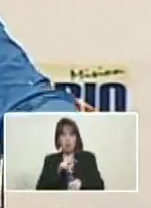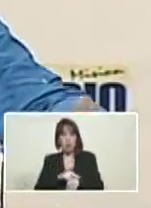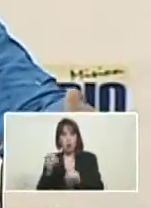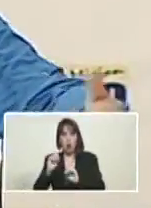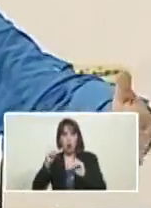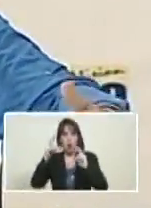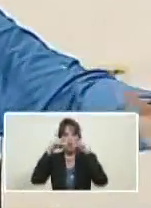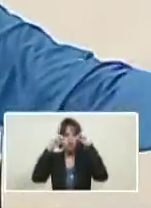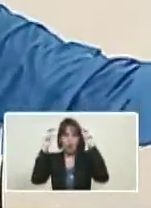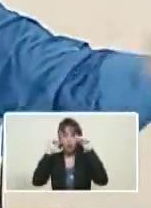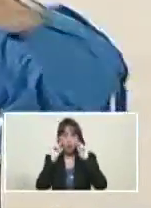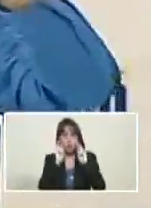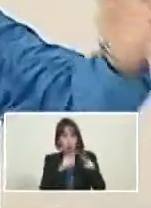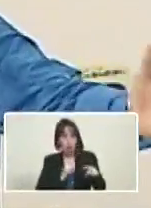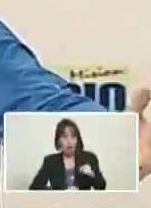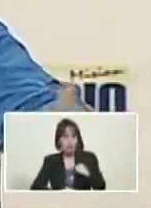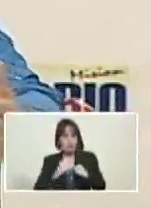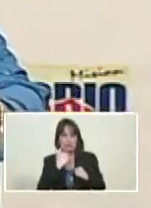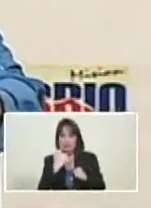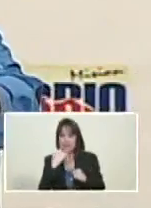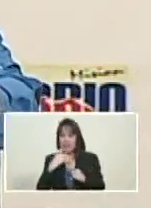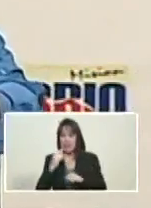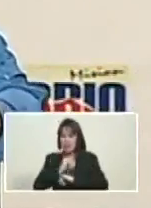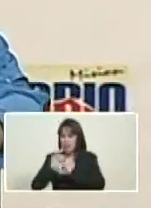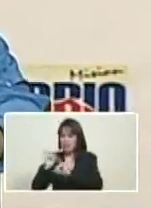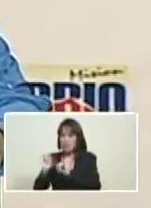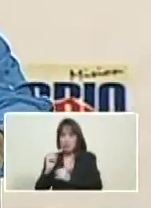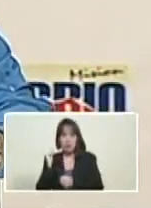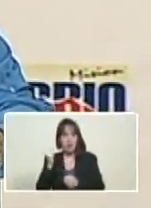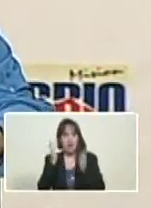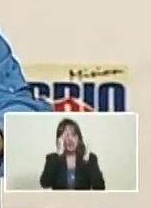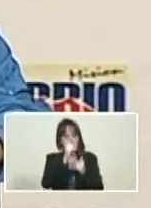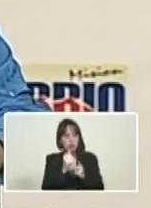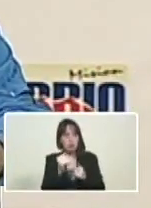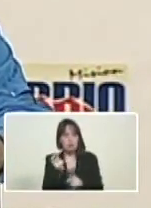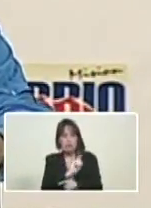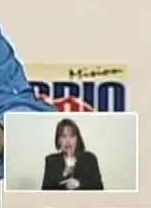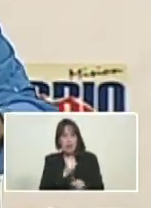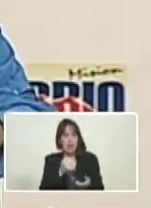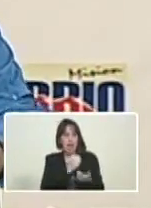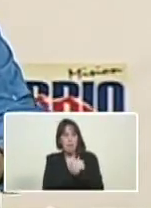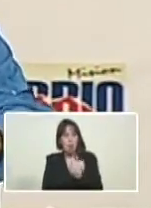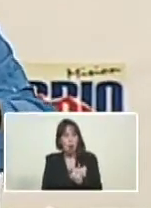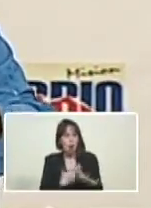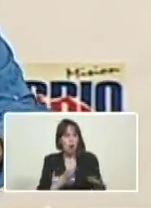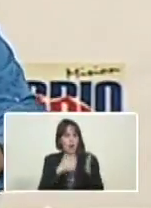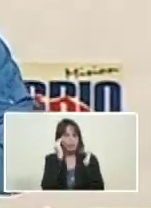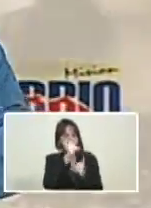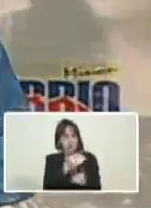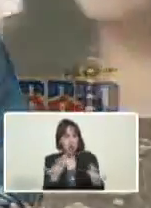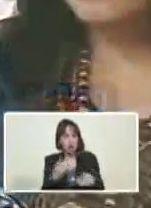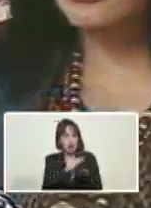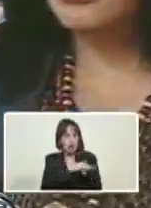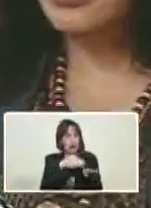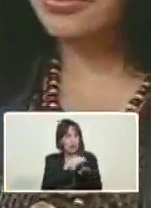una parturienta, bueno, dejo todo lo que estoy haciendo y me dedico a ella, a darle amor, atención,